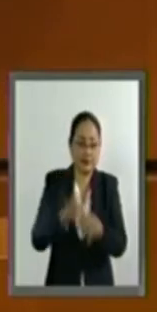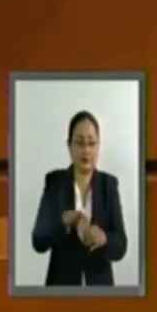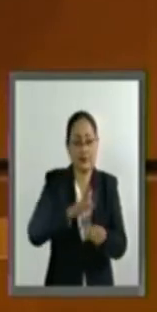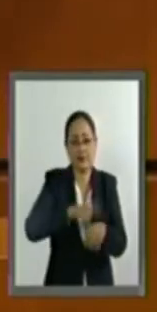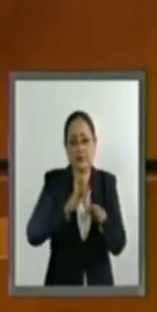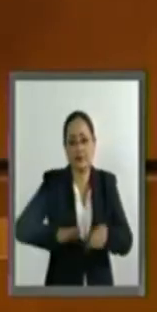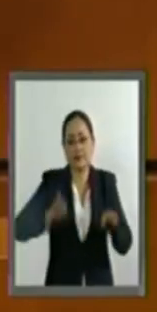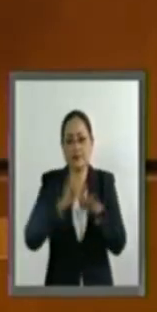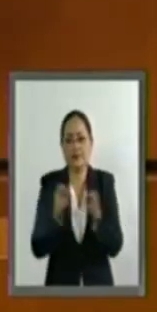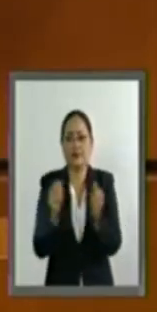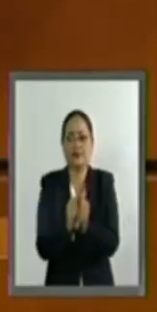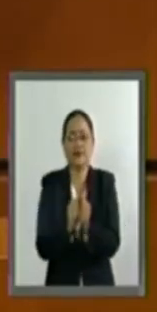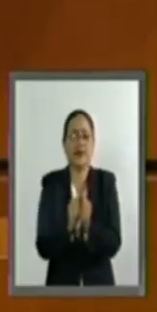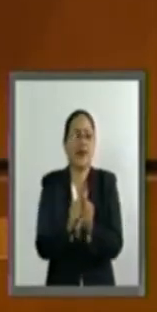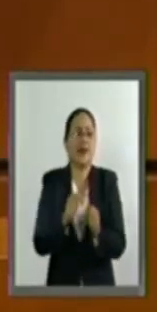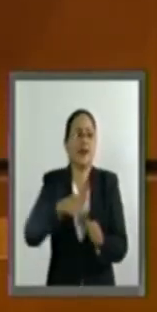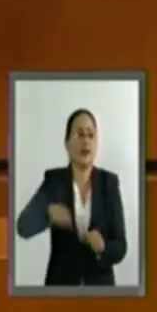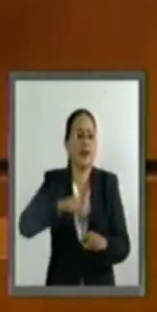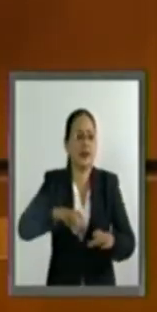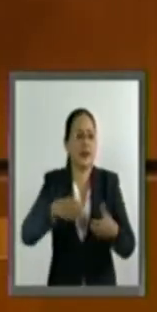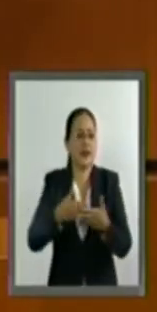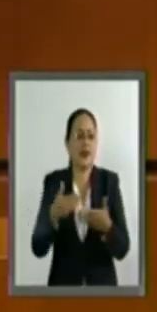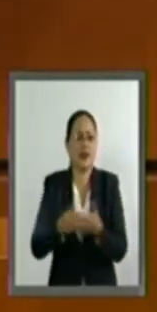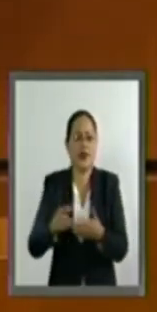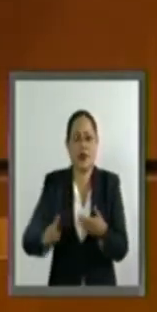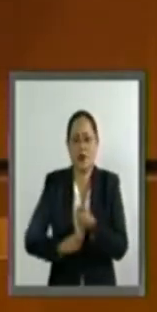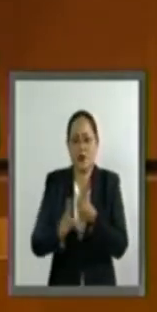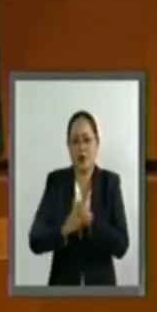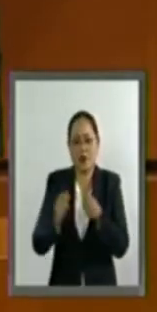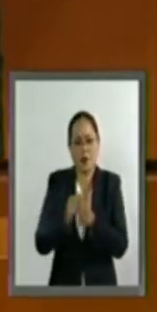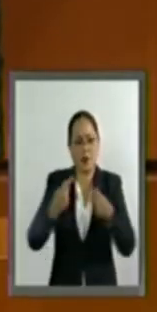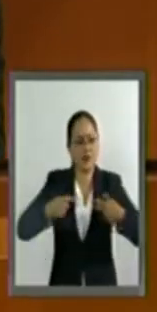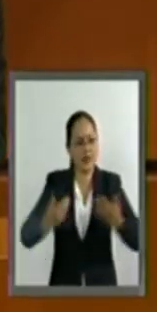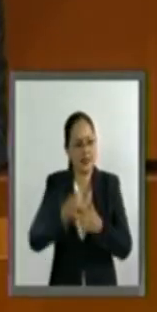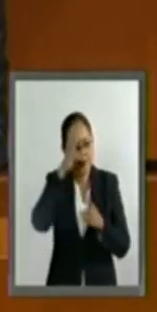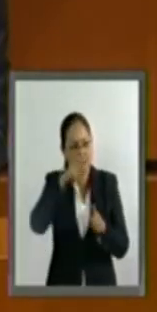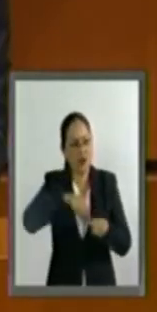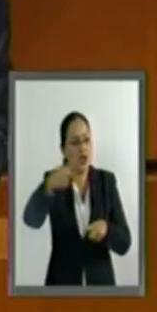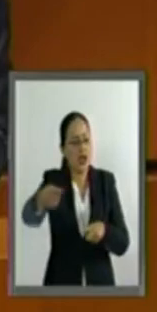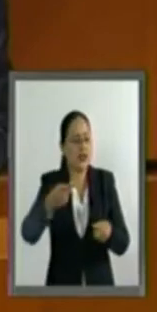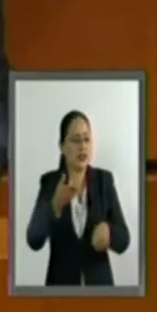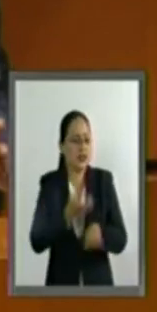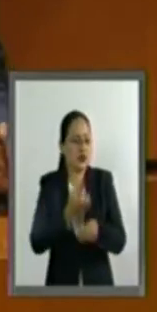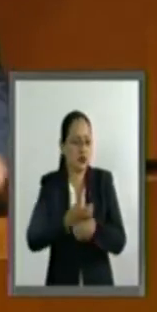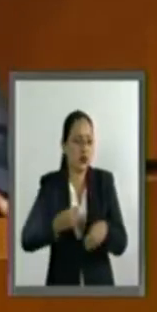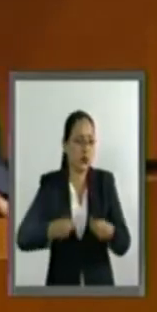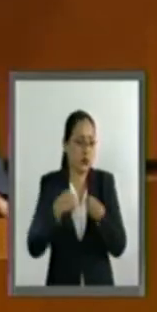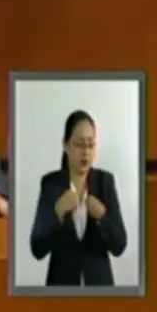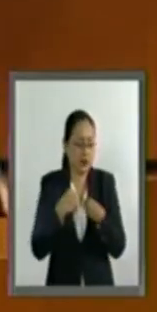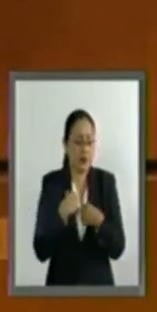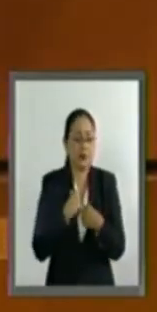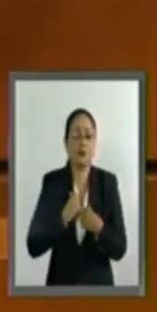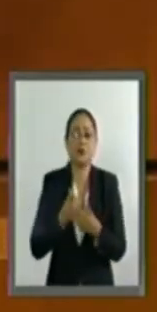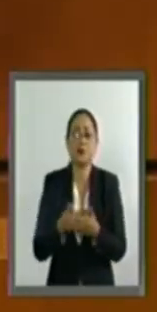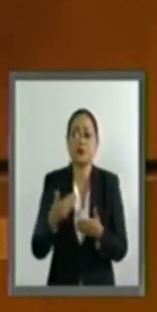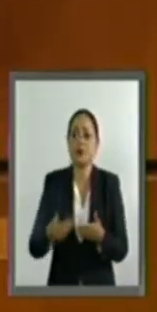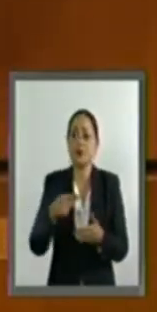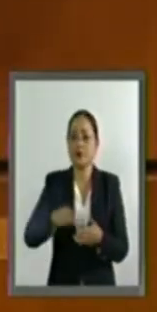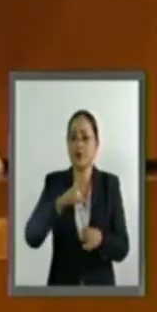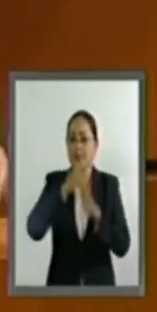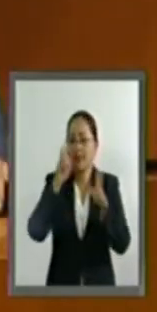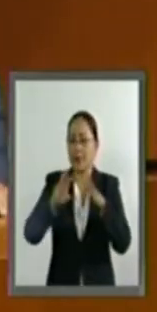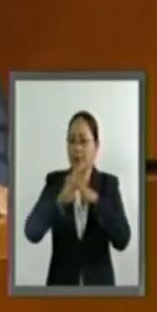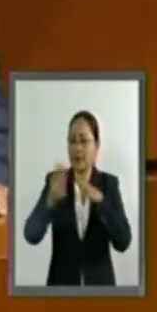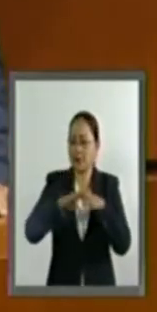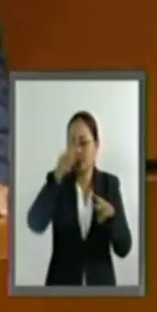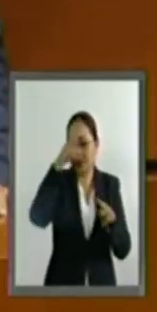especialmente con la situación complicada de nuestros connacionales radicados en el país del norte. El fenómeno migratorio